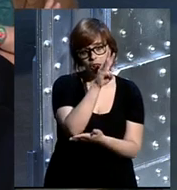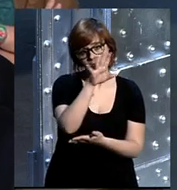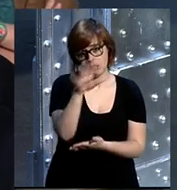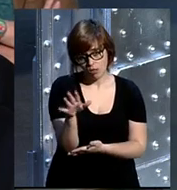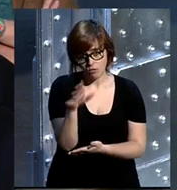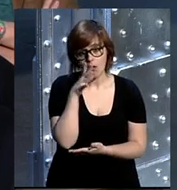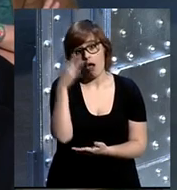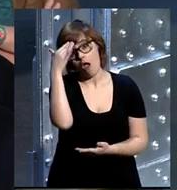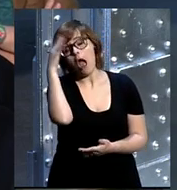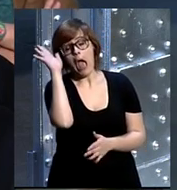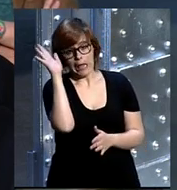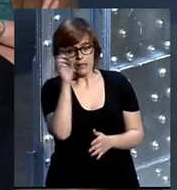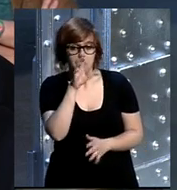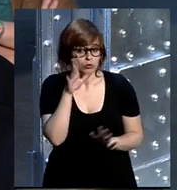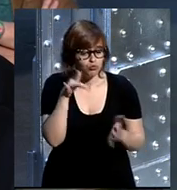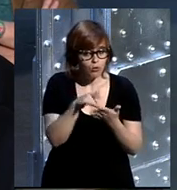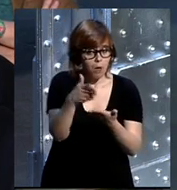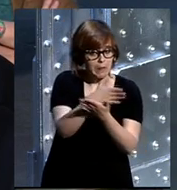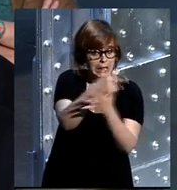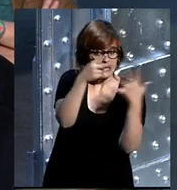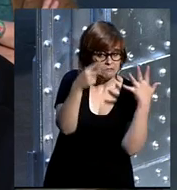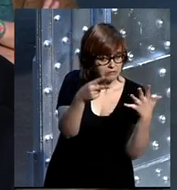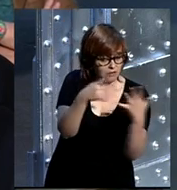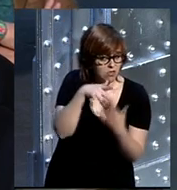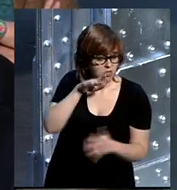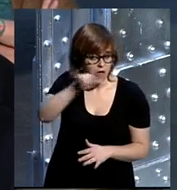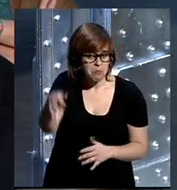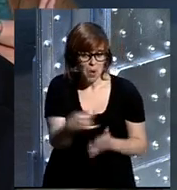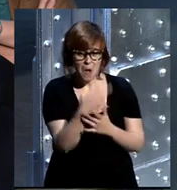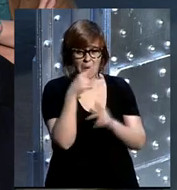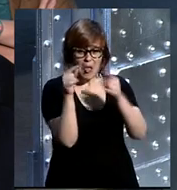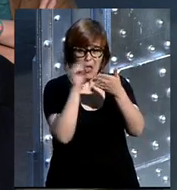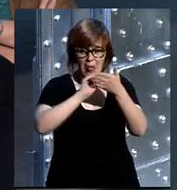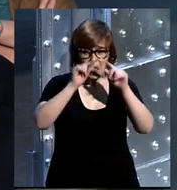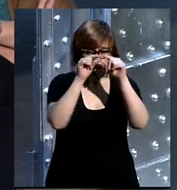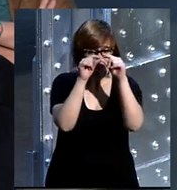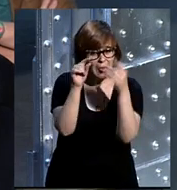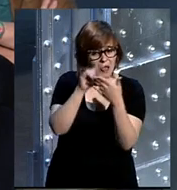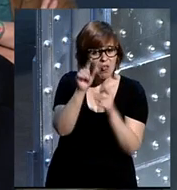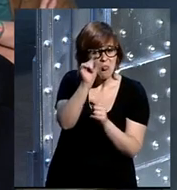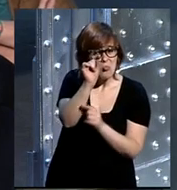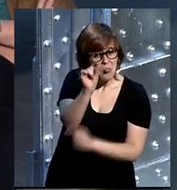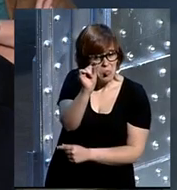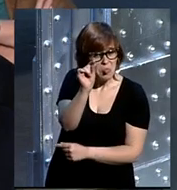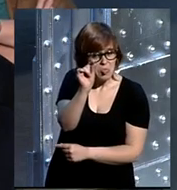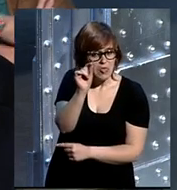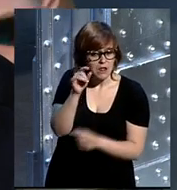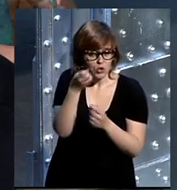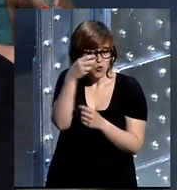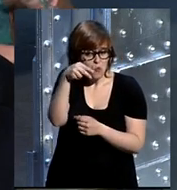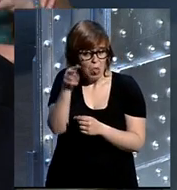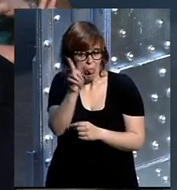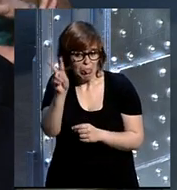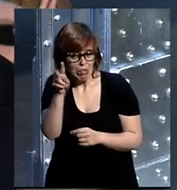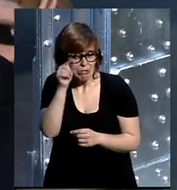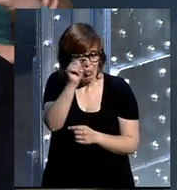7, vamos, ni a las 7, porque de entrada sale con una letra tamaño 2, o sea, tamaño 2, como